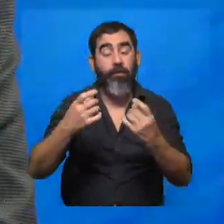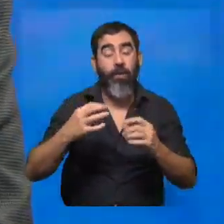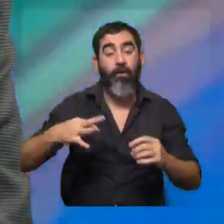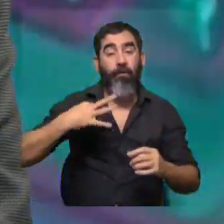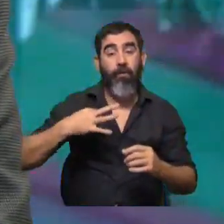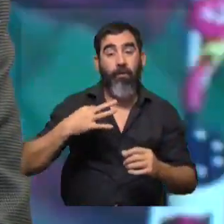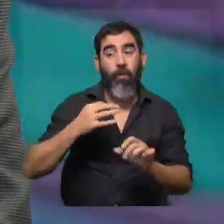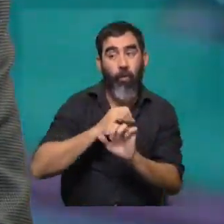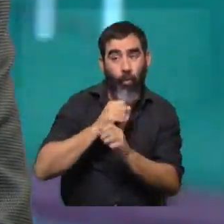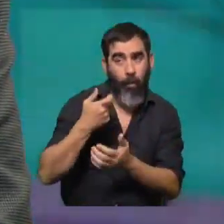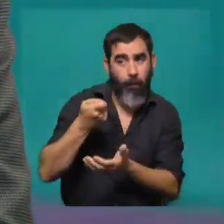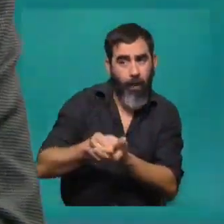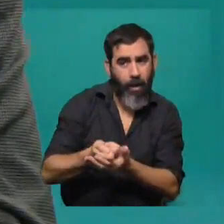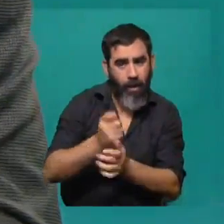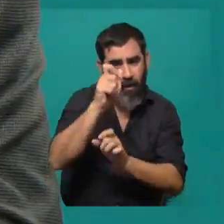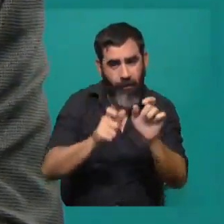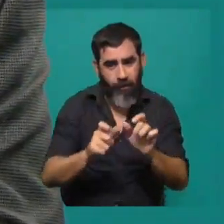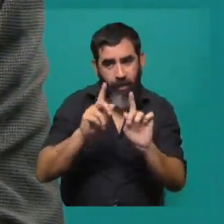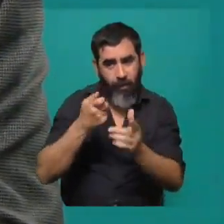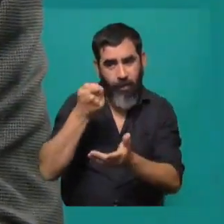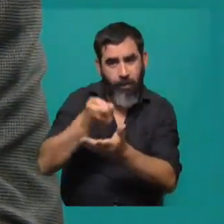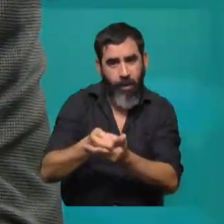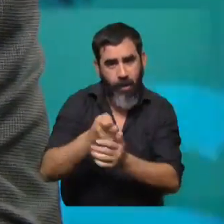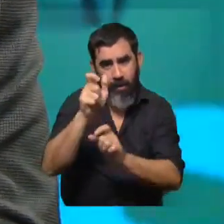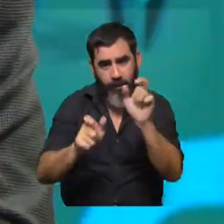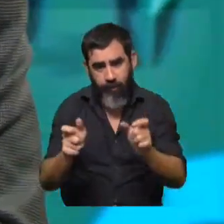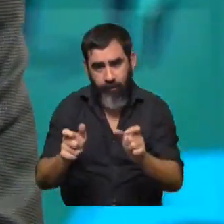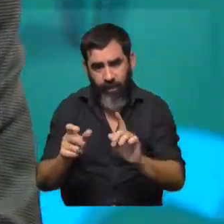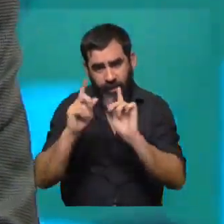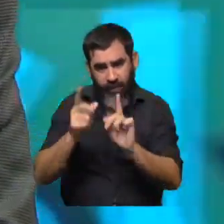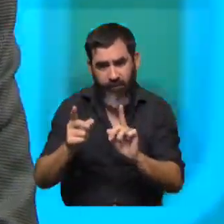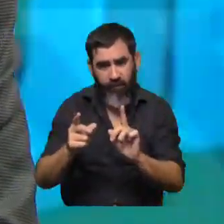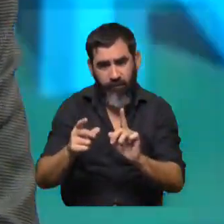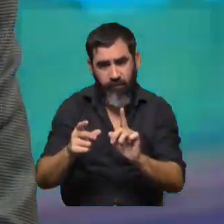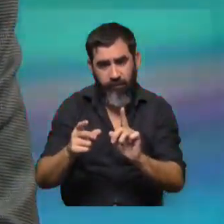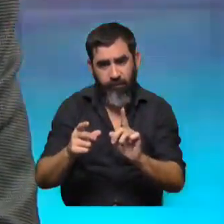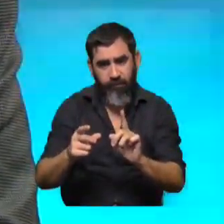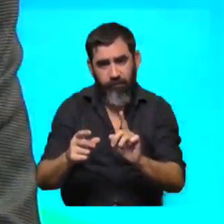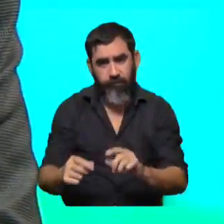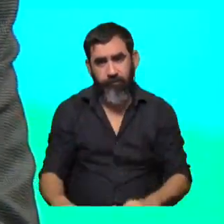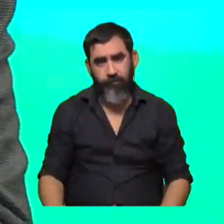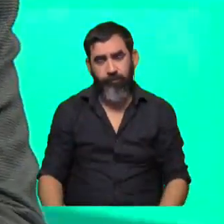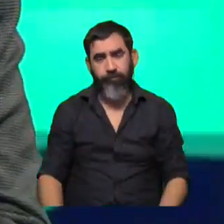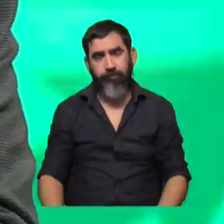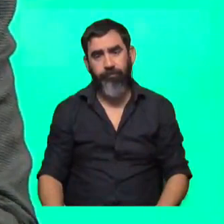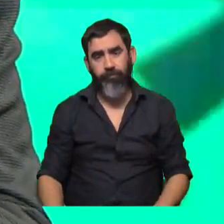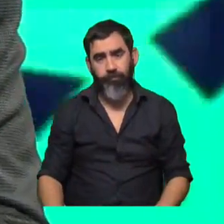son cobrables? ¿Deberían ser cobrables? ¿Deberían estar en el